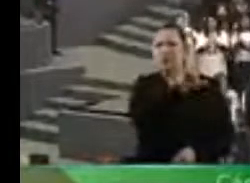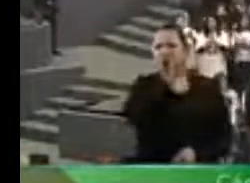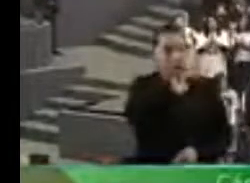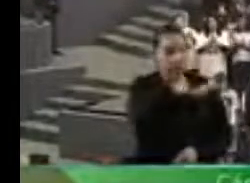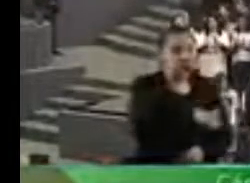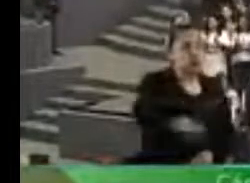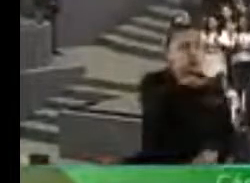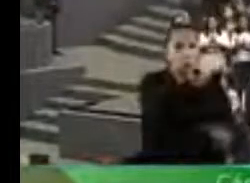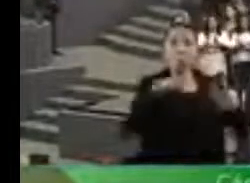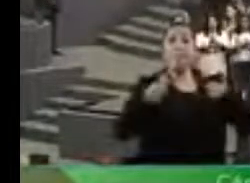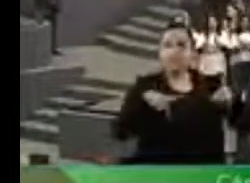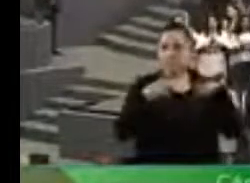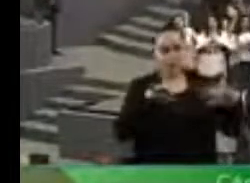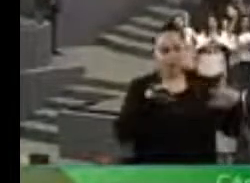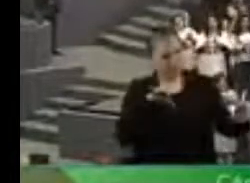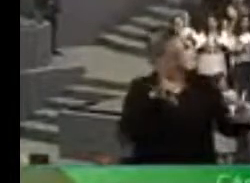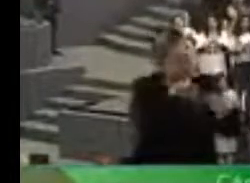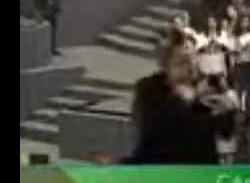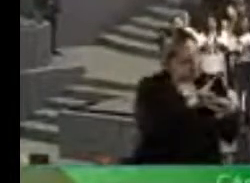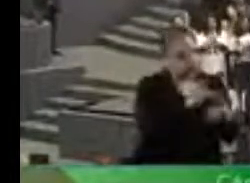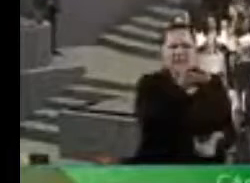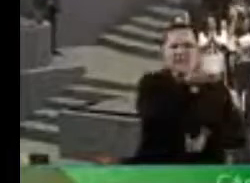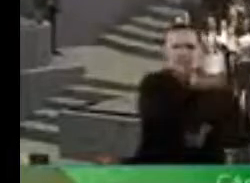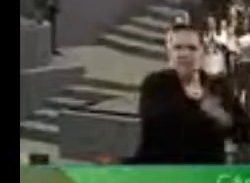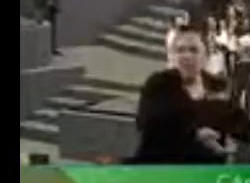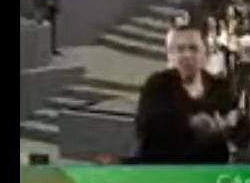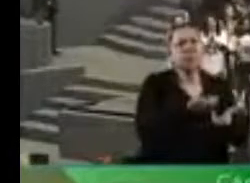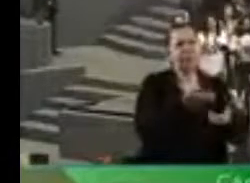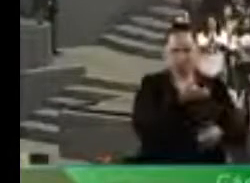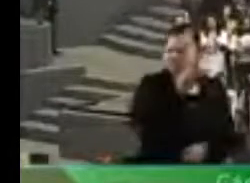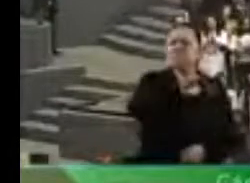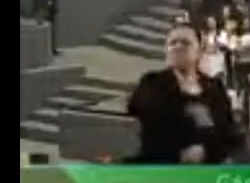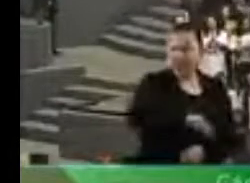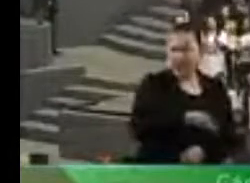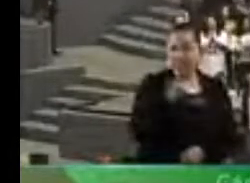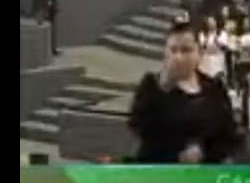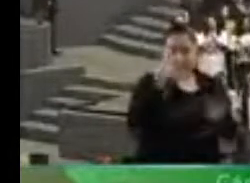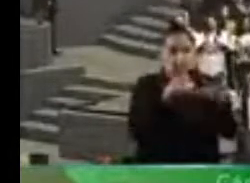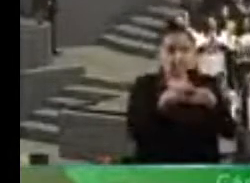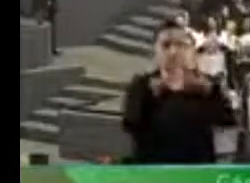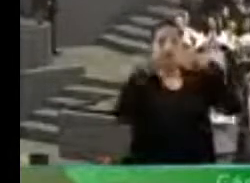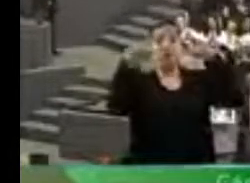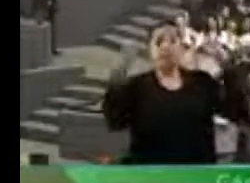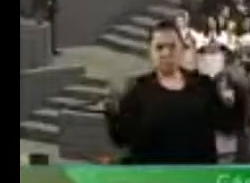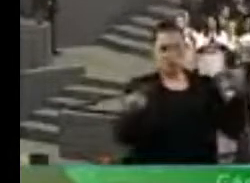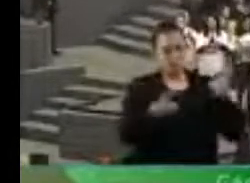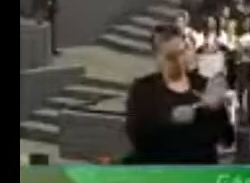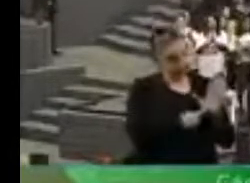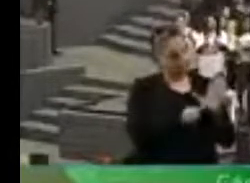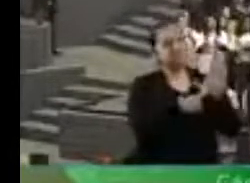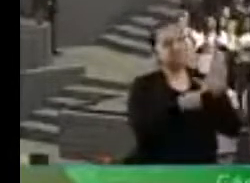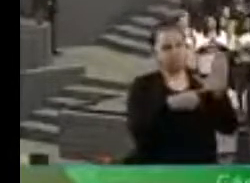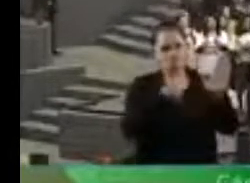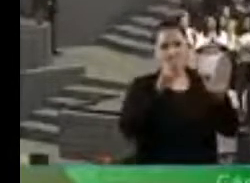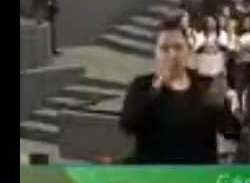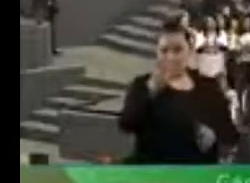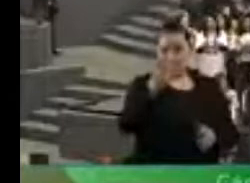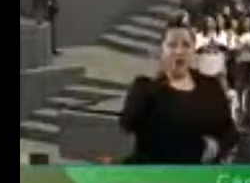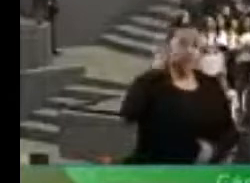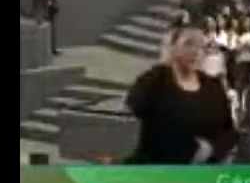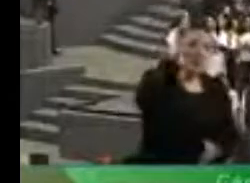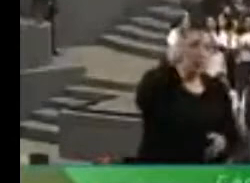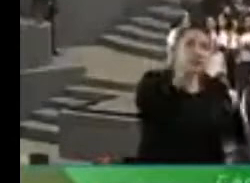lado correcto de la historia y la historia nos juzgará y nosotros siempre